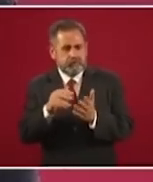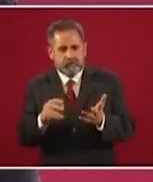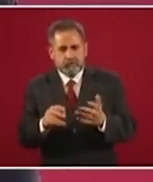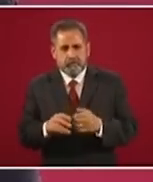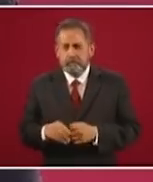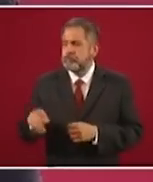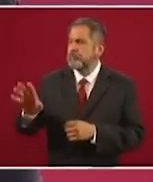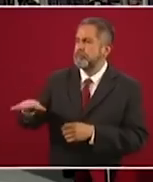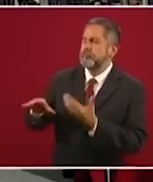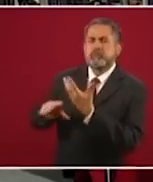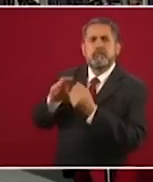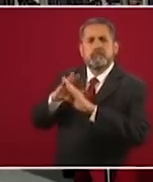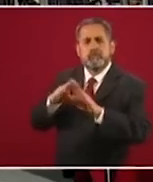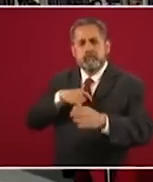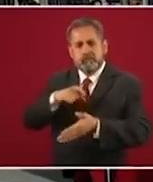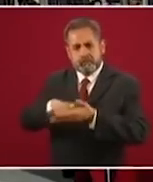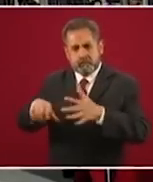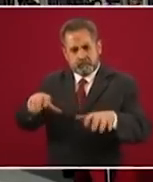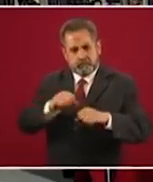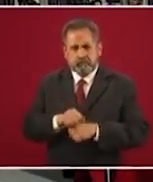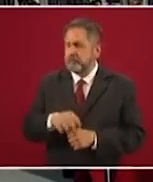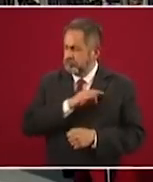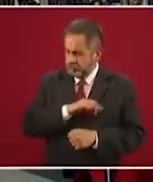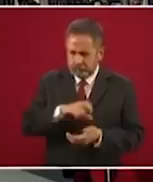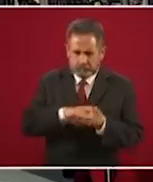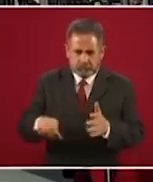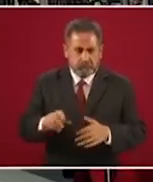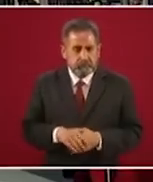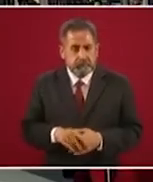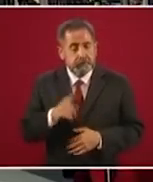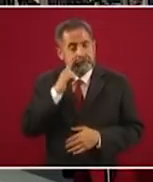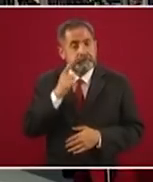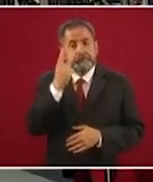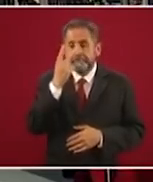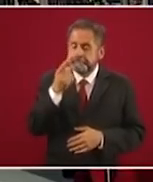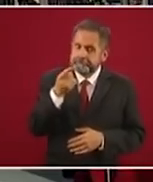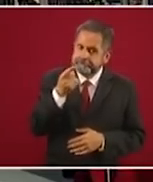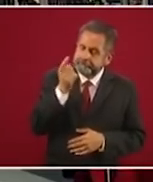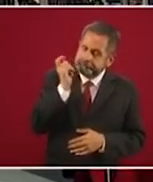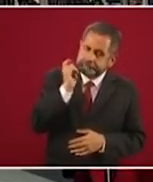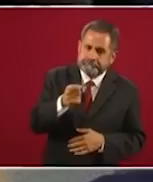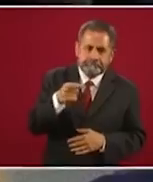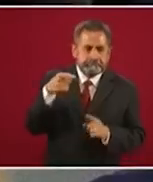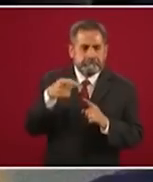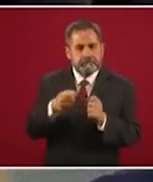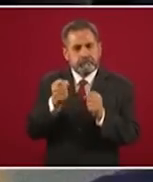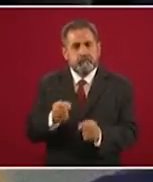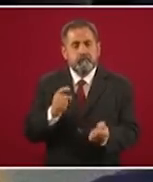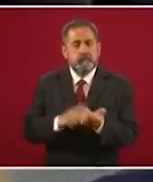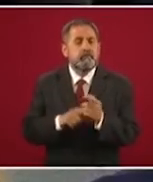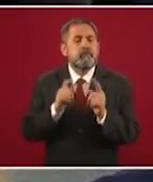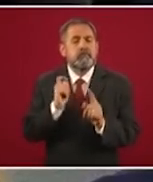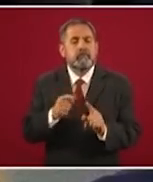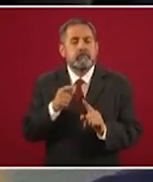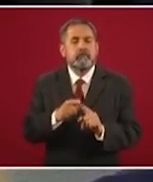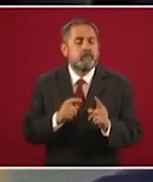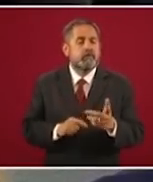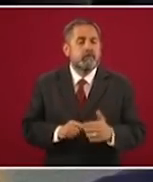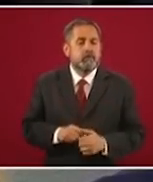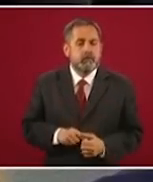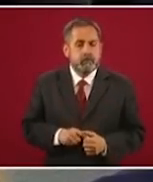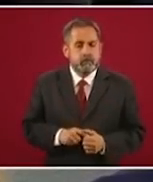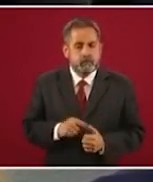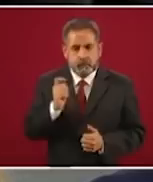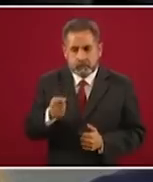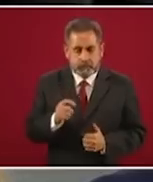los migrantes podrán comprar? Claro, lo que vamos a garantizar es